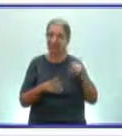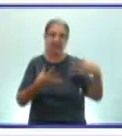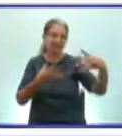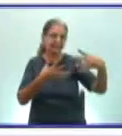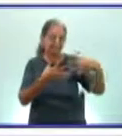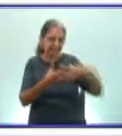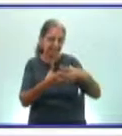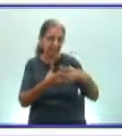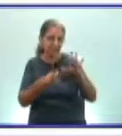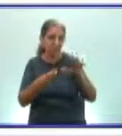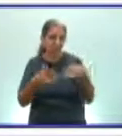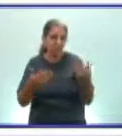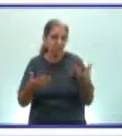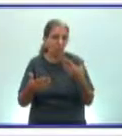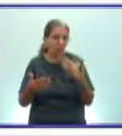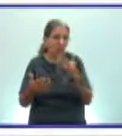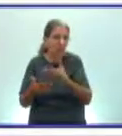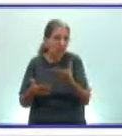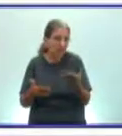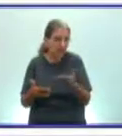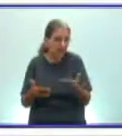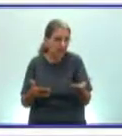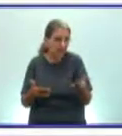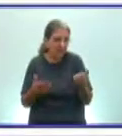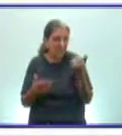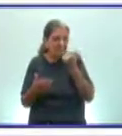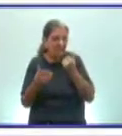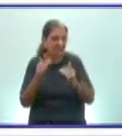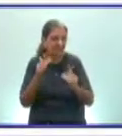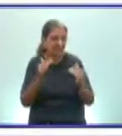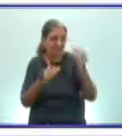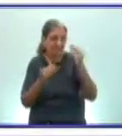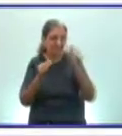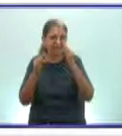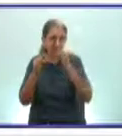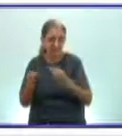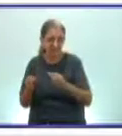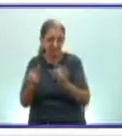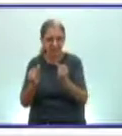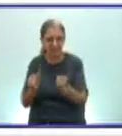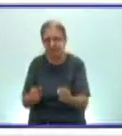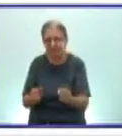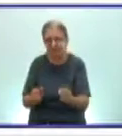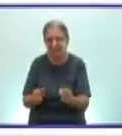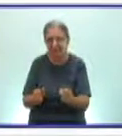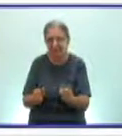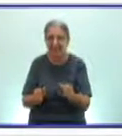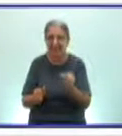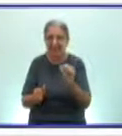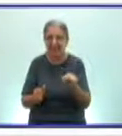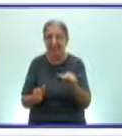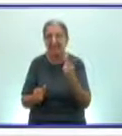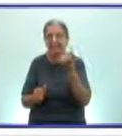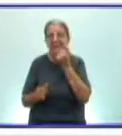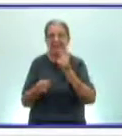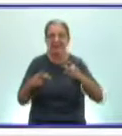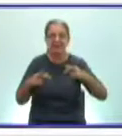O sea, cuál es el valor de mayor frecuencia absoluta, el que más se